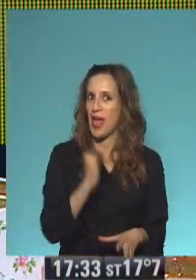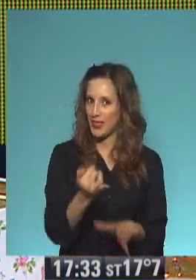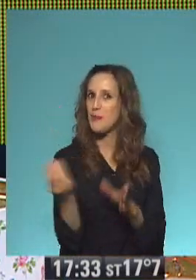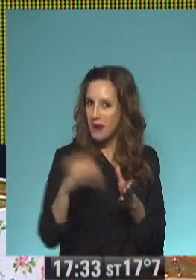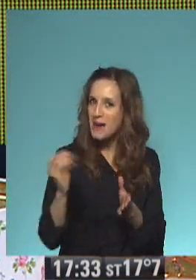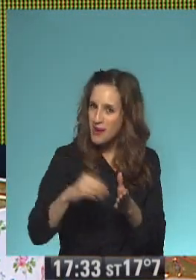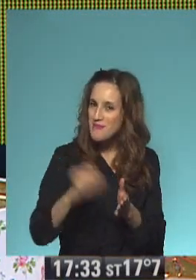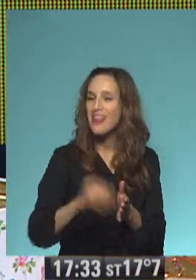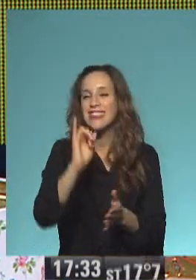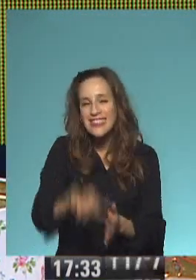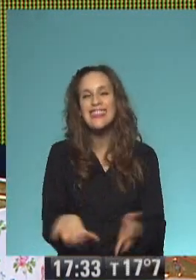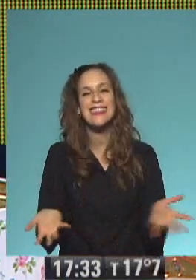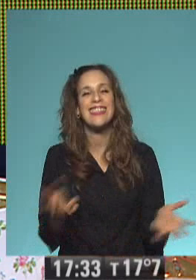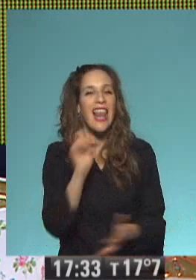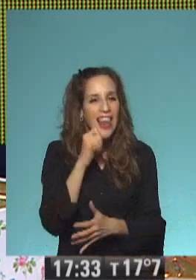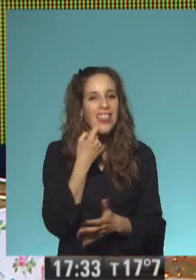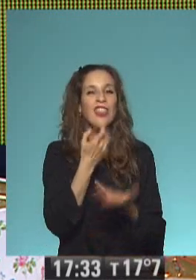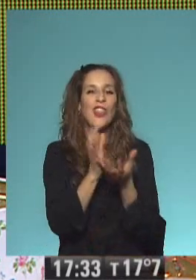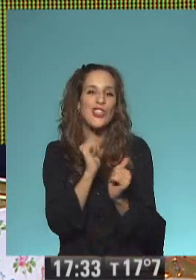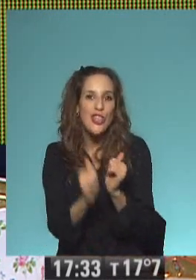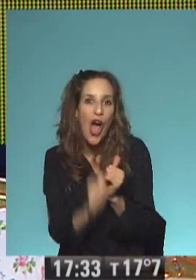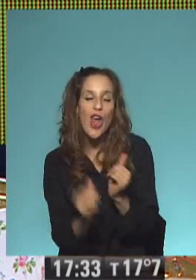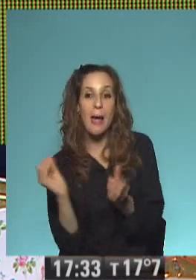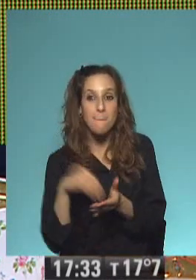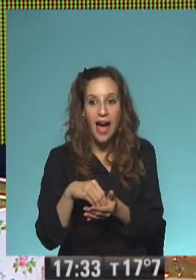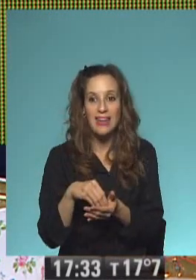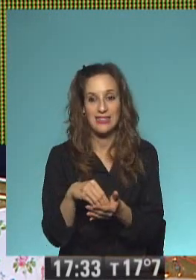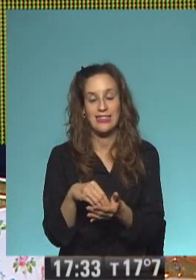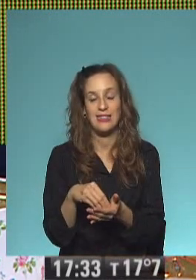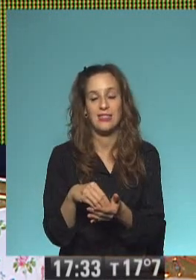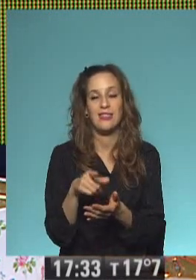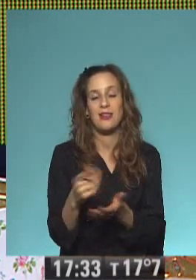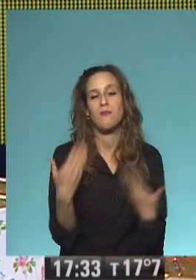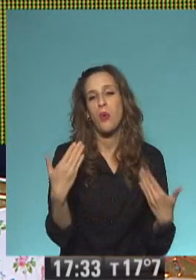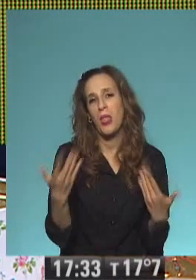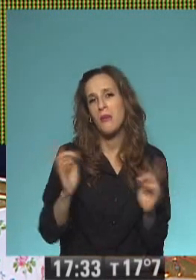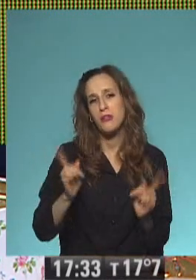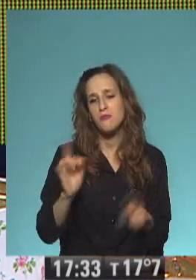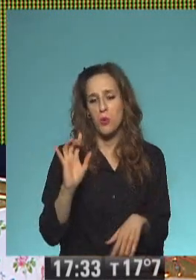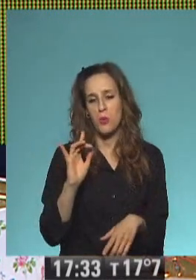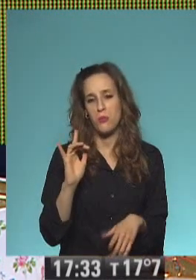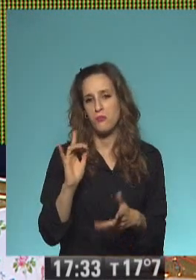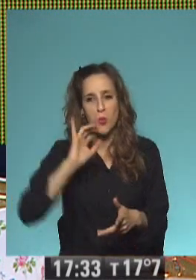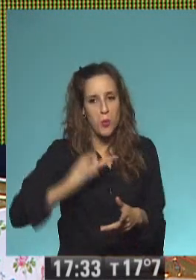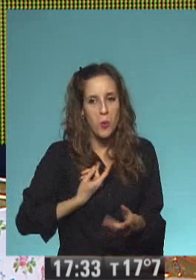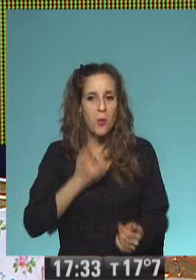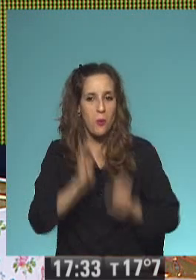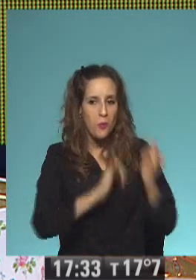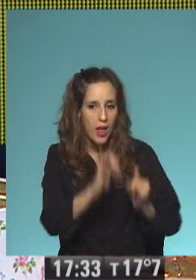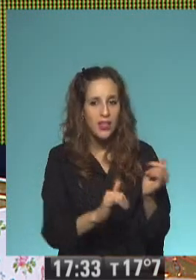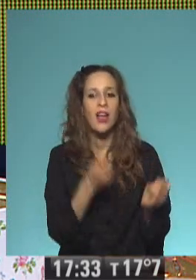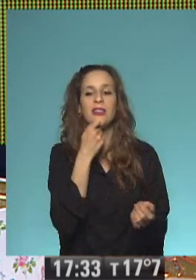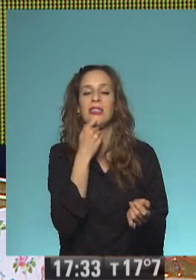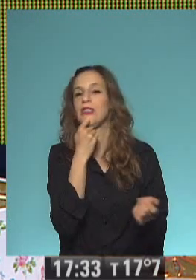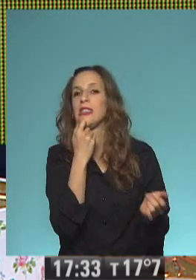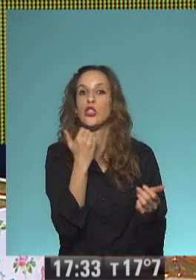especialistas. Maravilloso hacer eso, lo podemos hacer contando, si no todavía no nos animamos